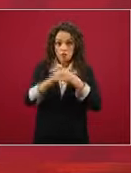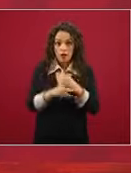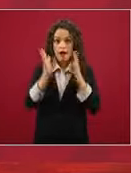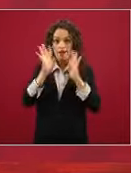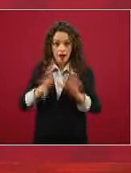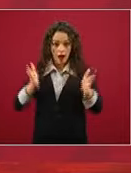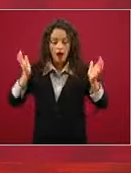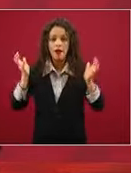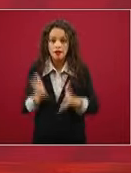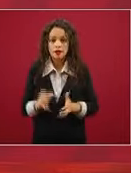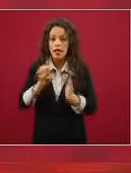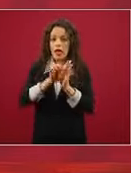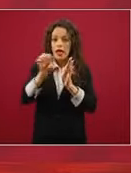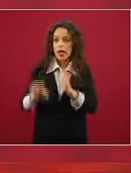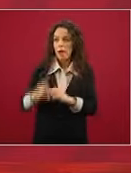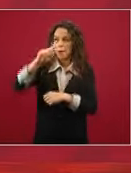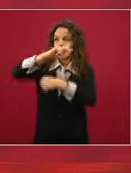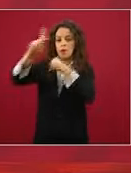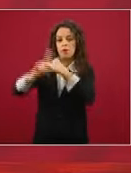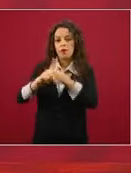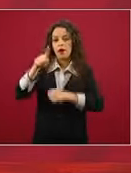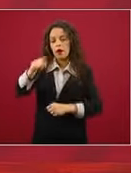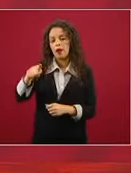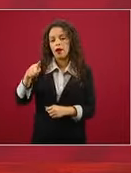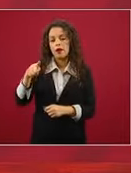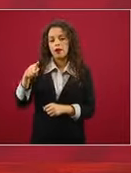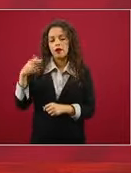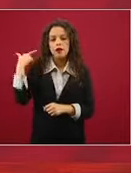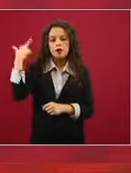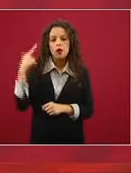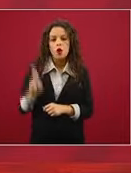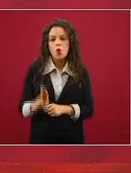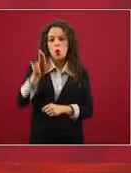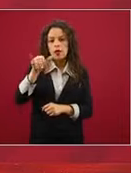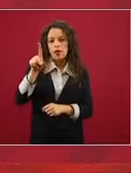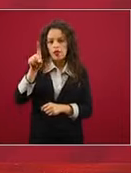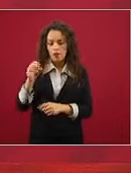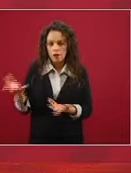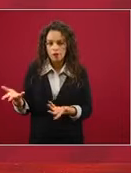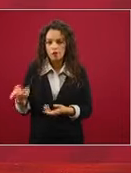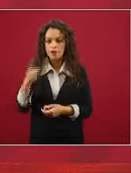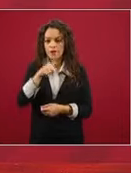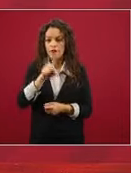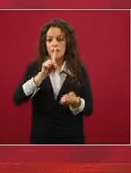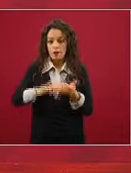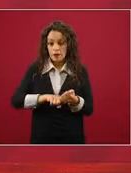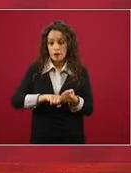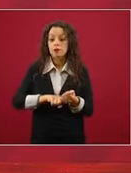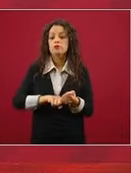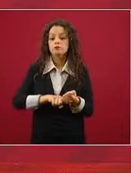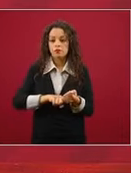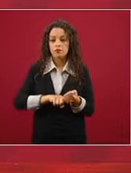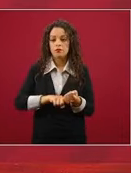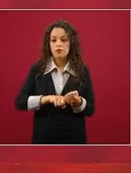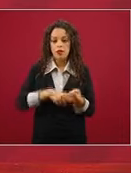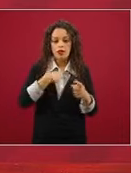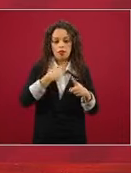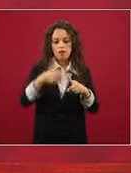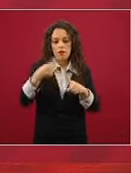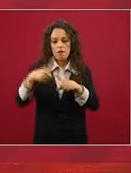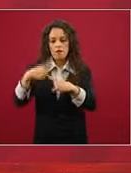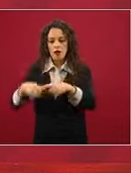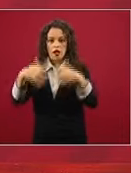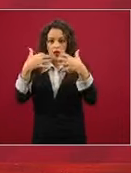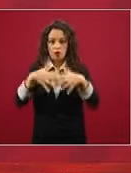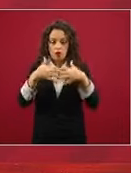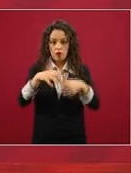especie de acuerdo con lo equivalente a las cámaras industriales de la industria alimentaria, y